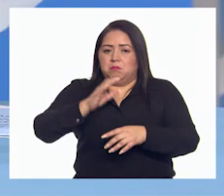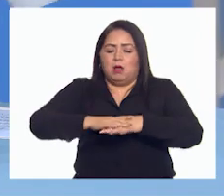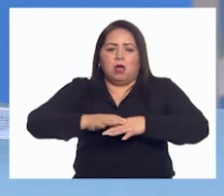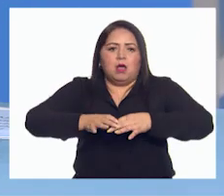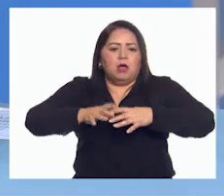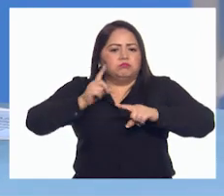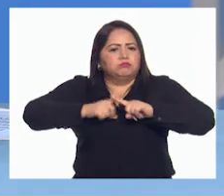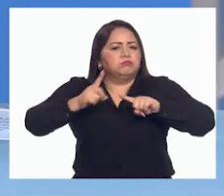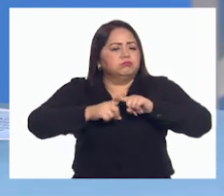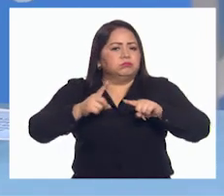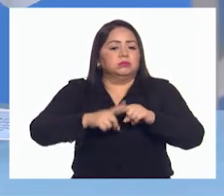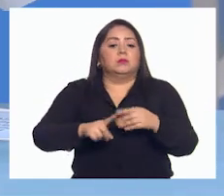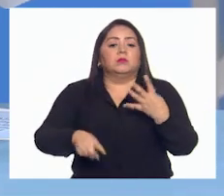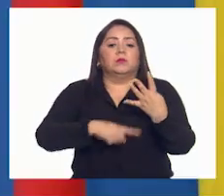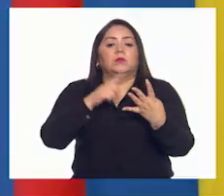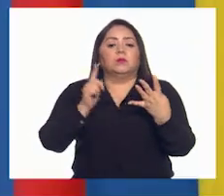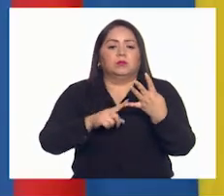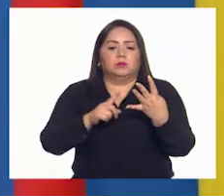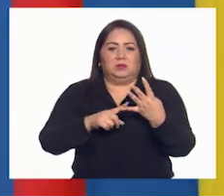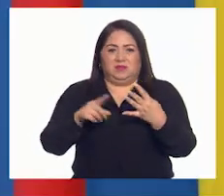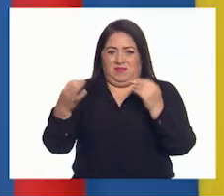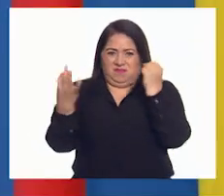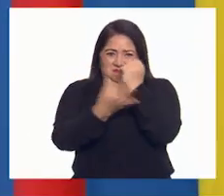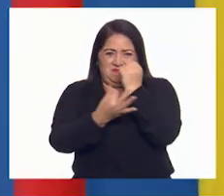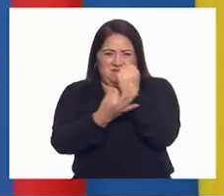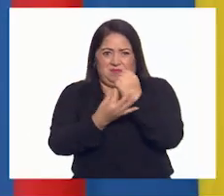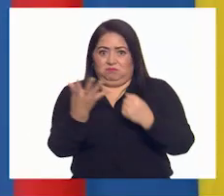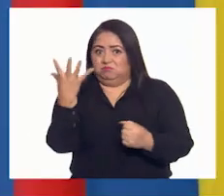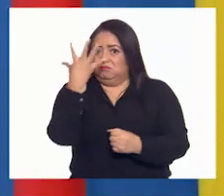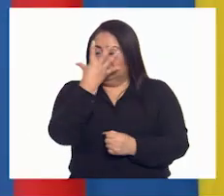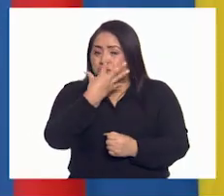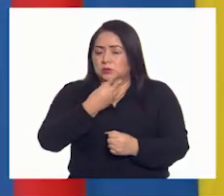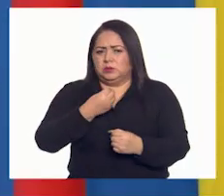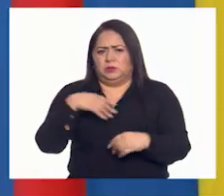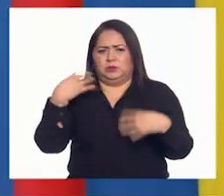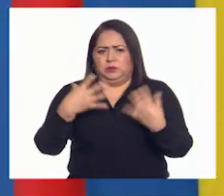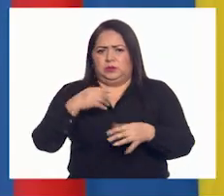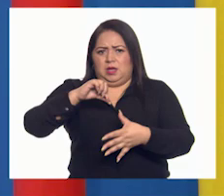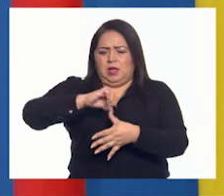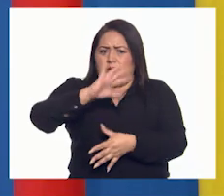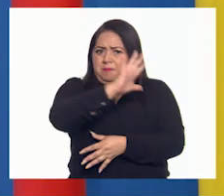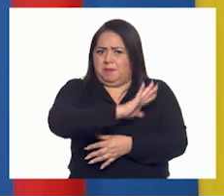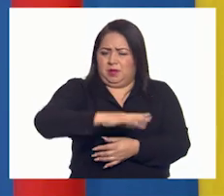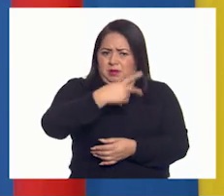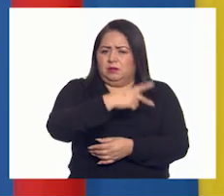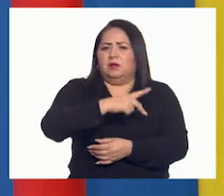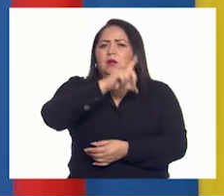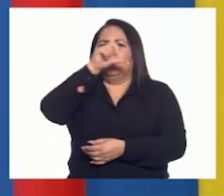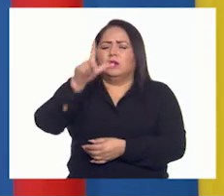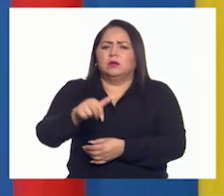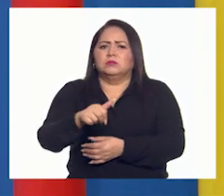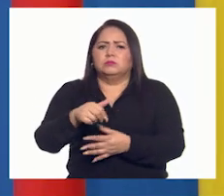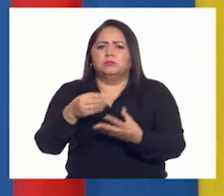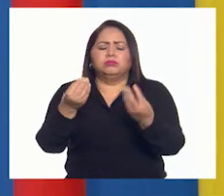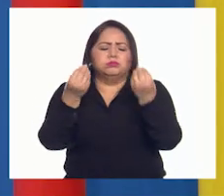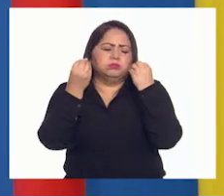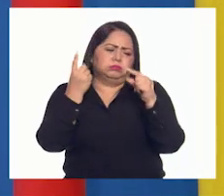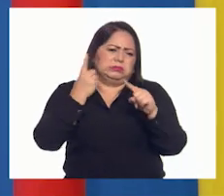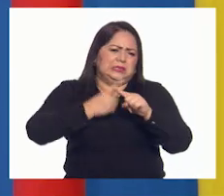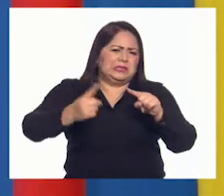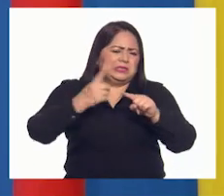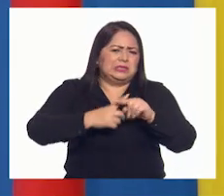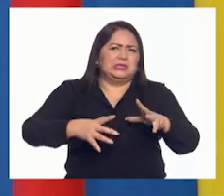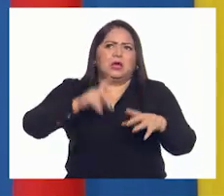más variada. 4. Los metales preciosos abundantes en América llegaron en grandes